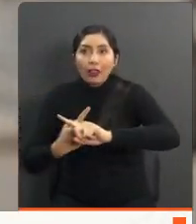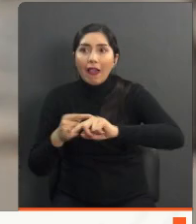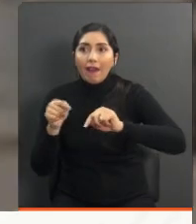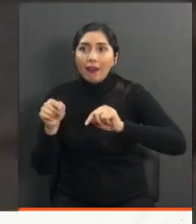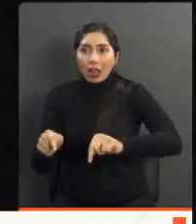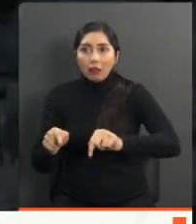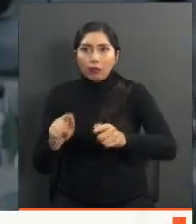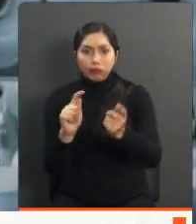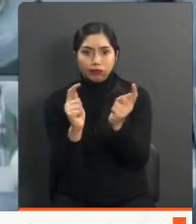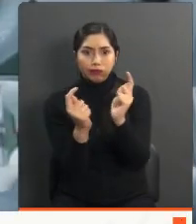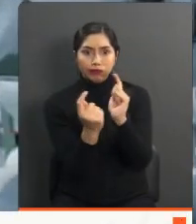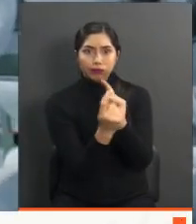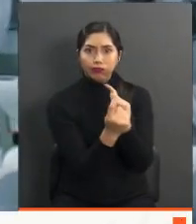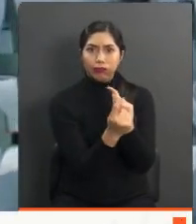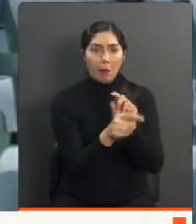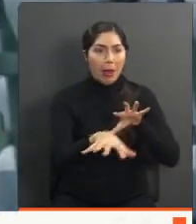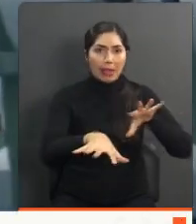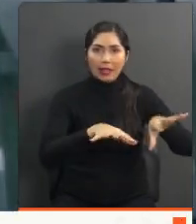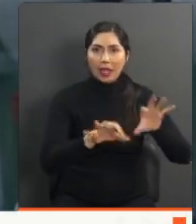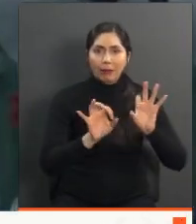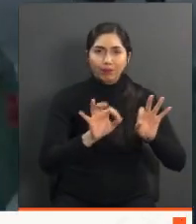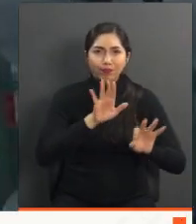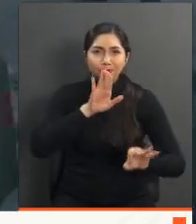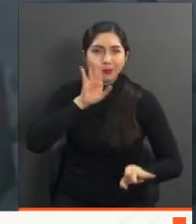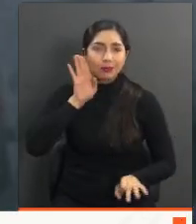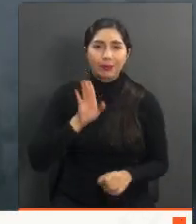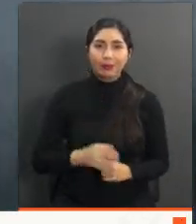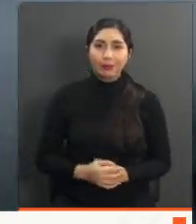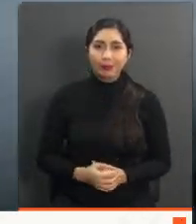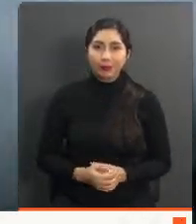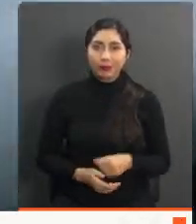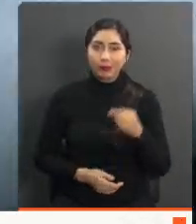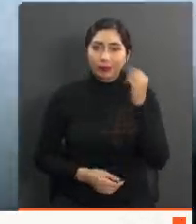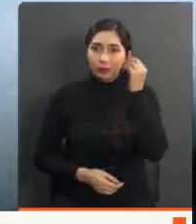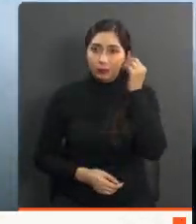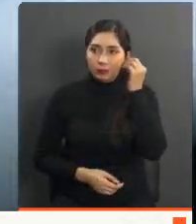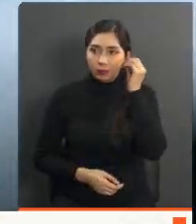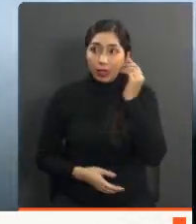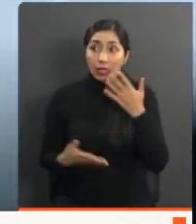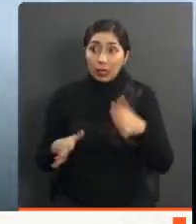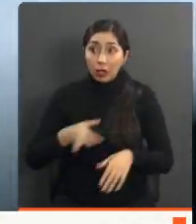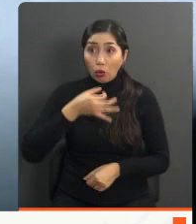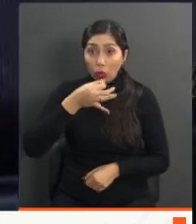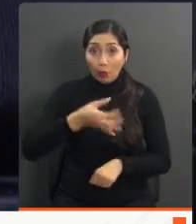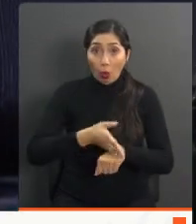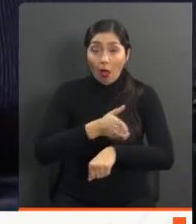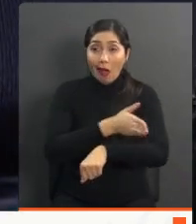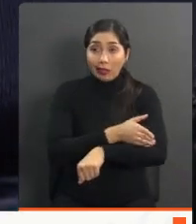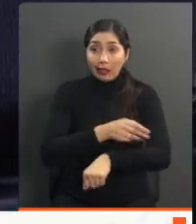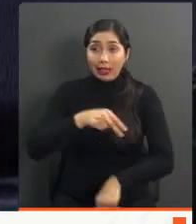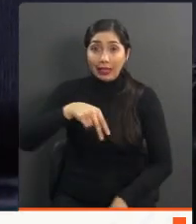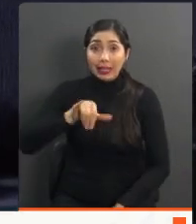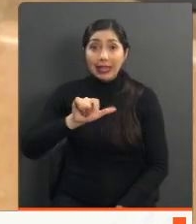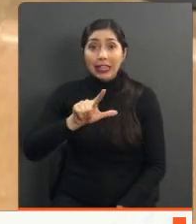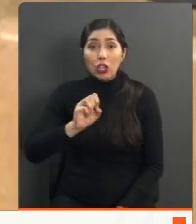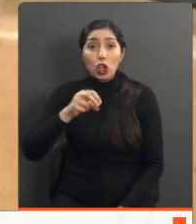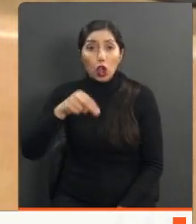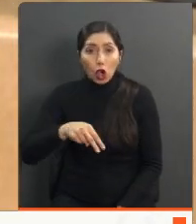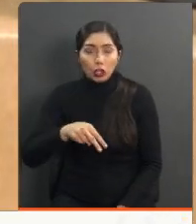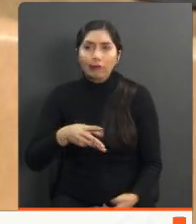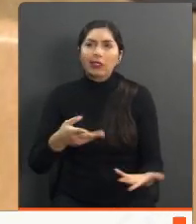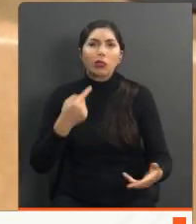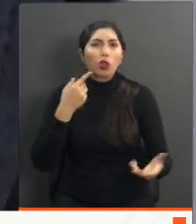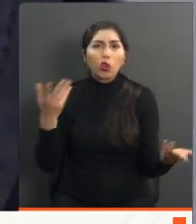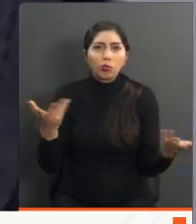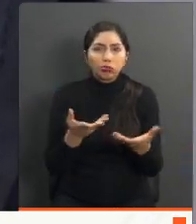transformarse en un material virgen y como les contábamos el nylon que se obtiene será empleado en carteras mochilas trajes de